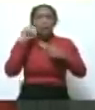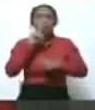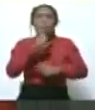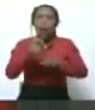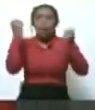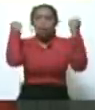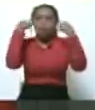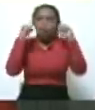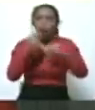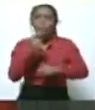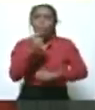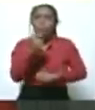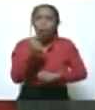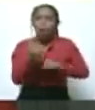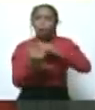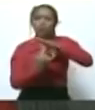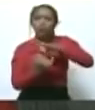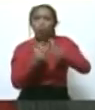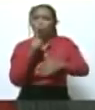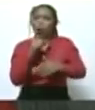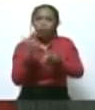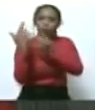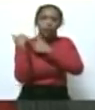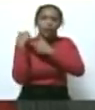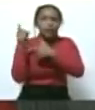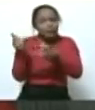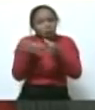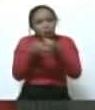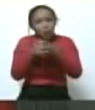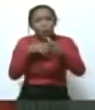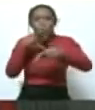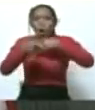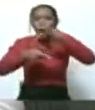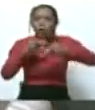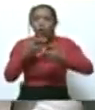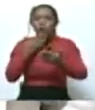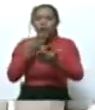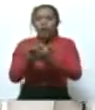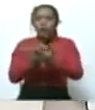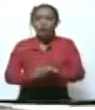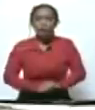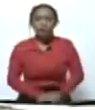a la poca institucionalidad de ese partido político? Gracias.